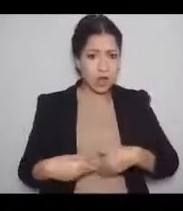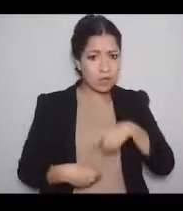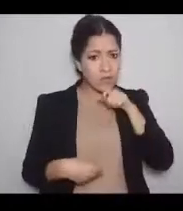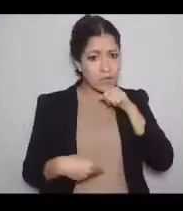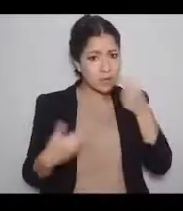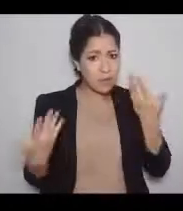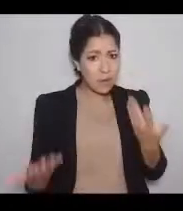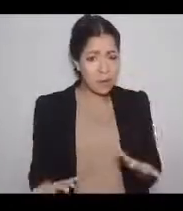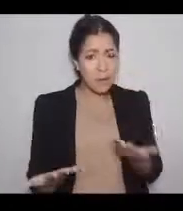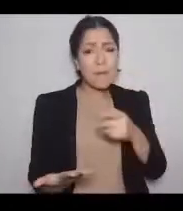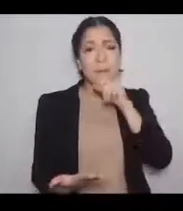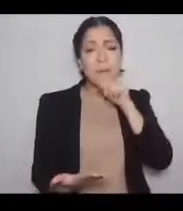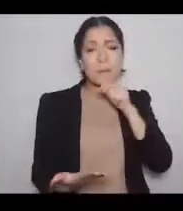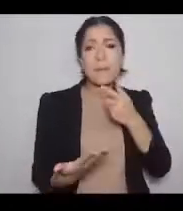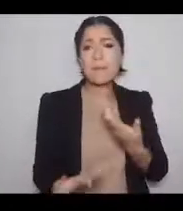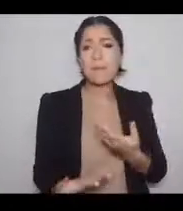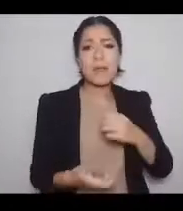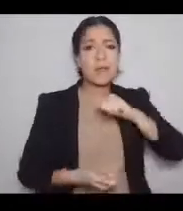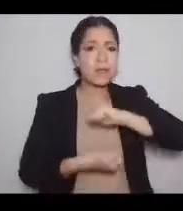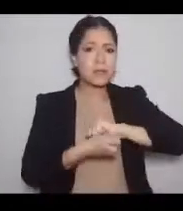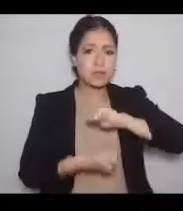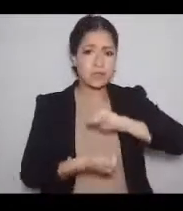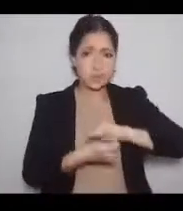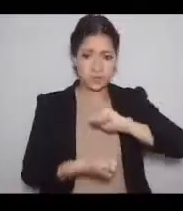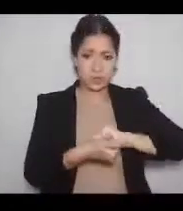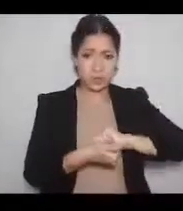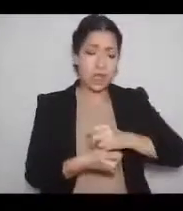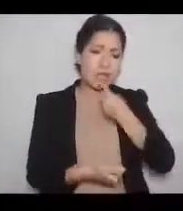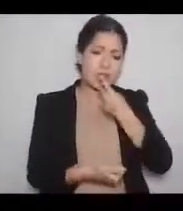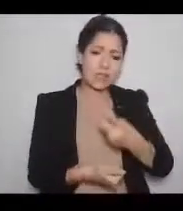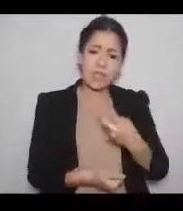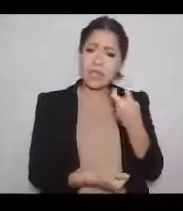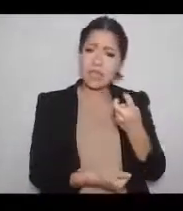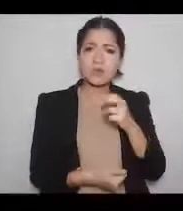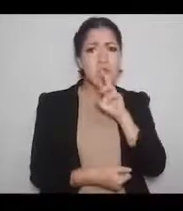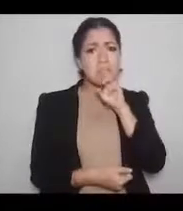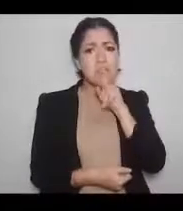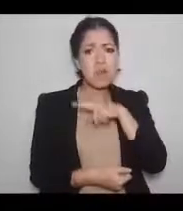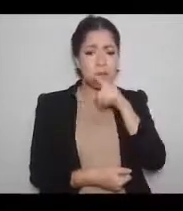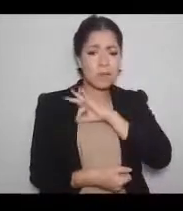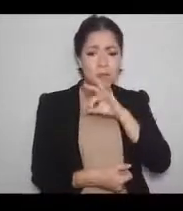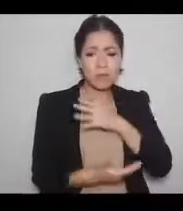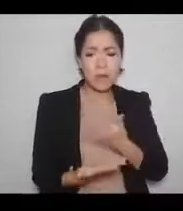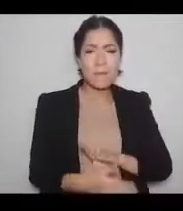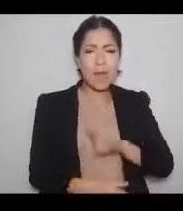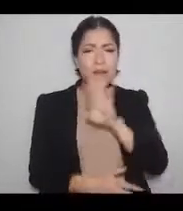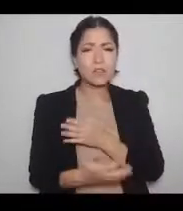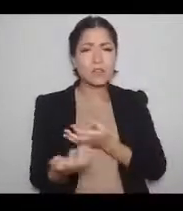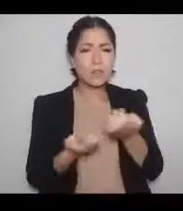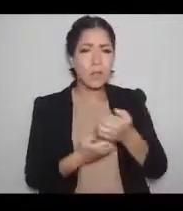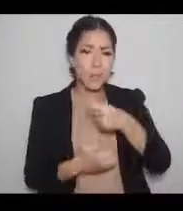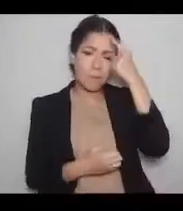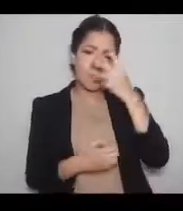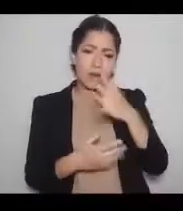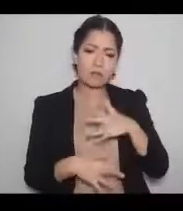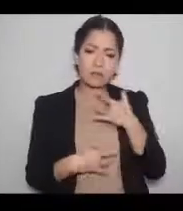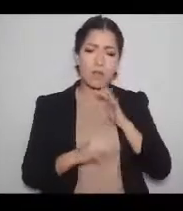Ay, el sexo oral es el mejor ansiolítico, decía. Bueno, eso se agradece.